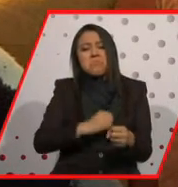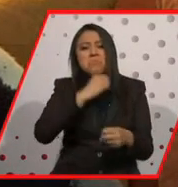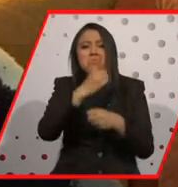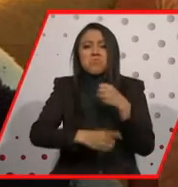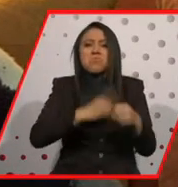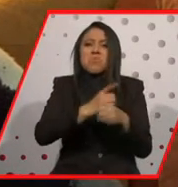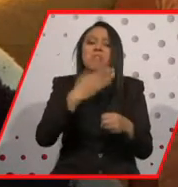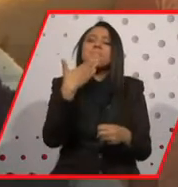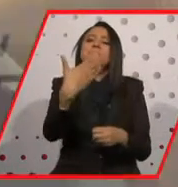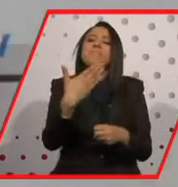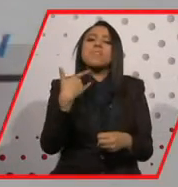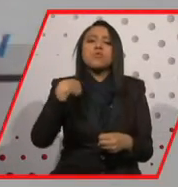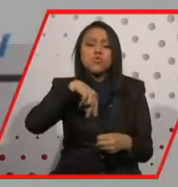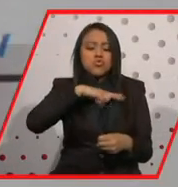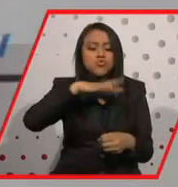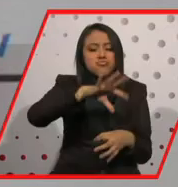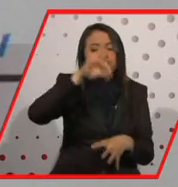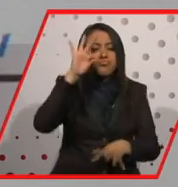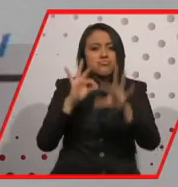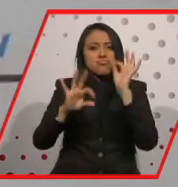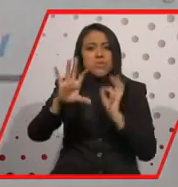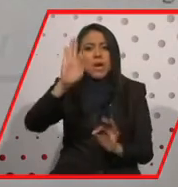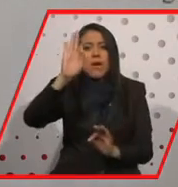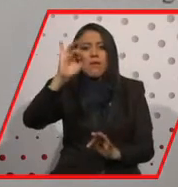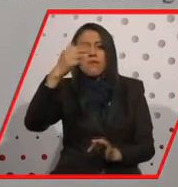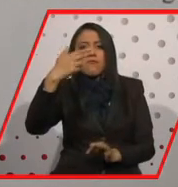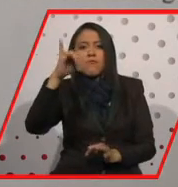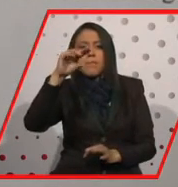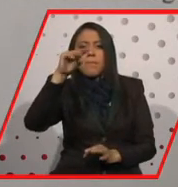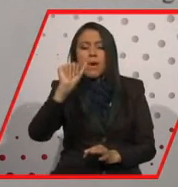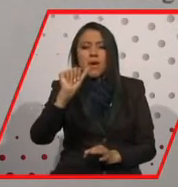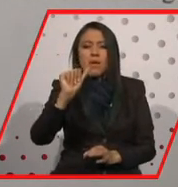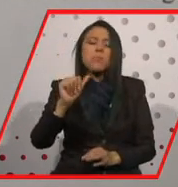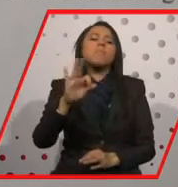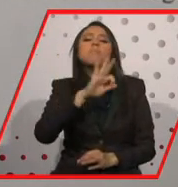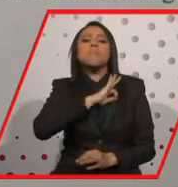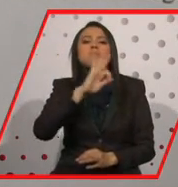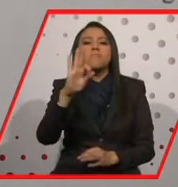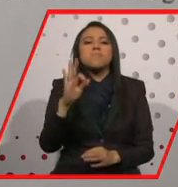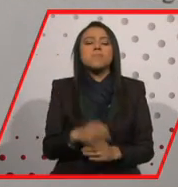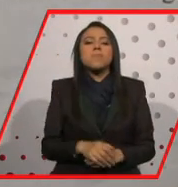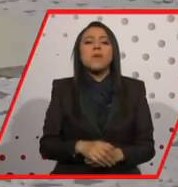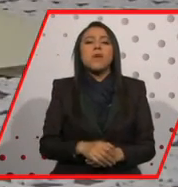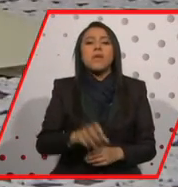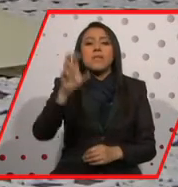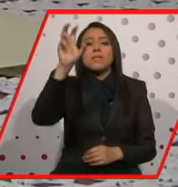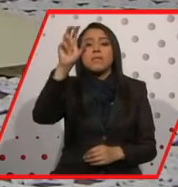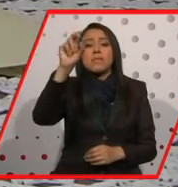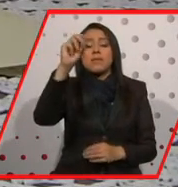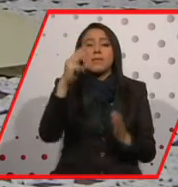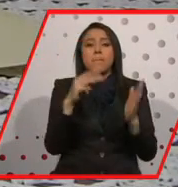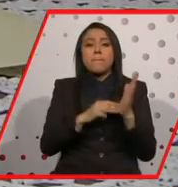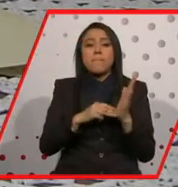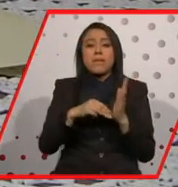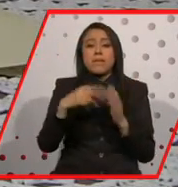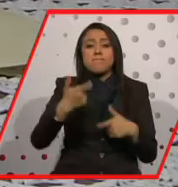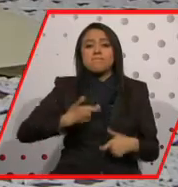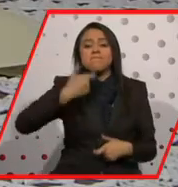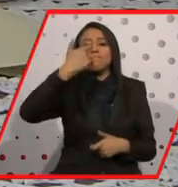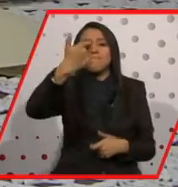Decidimos buscarlo en esta inmobiliaria FIMA. Realizó un primer pago de 30,000 pesos, 2 más, uno